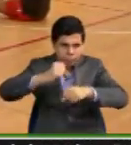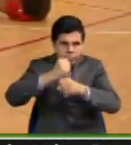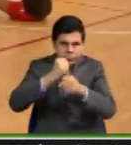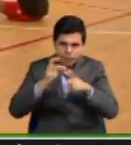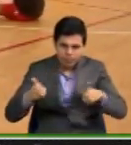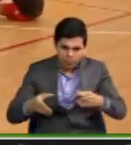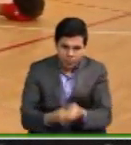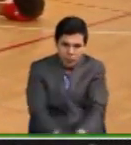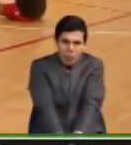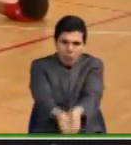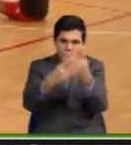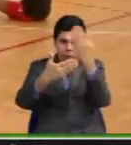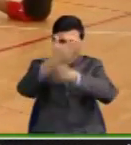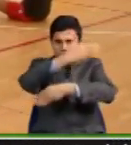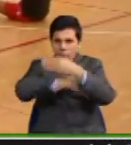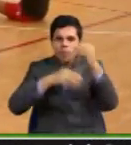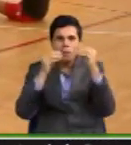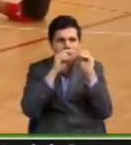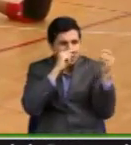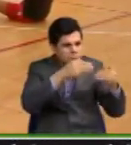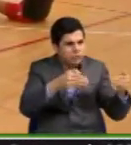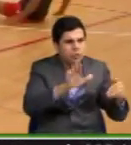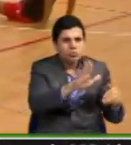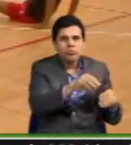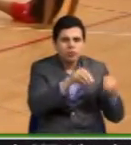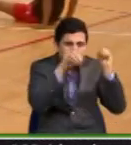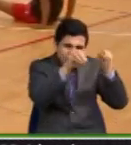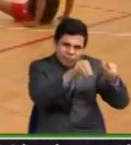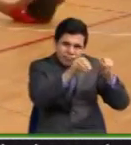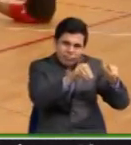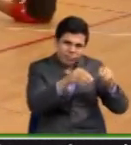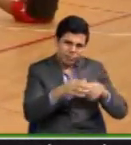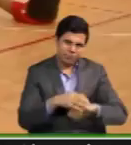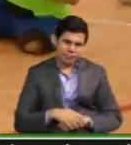voleibol sentado, pero también me metieron los niños de formación.